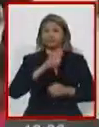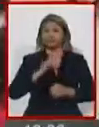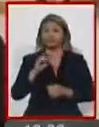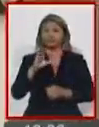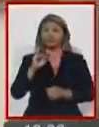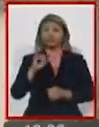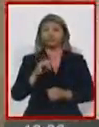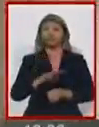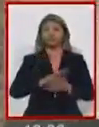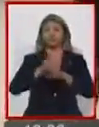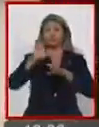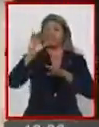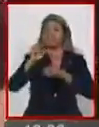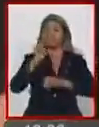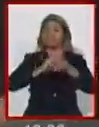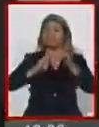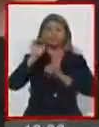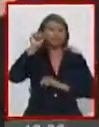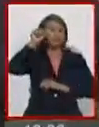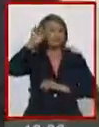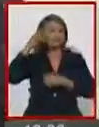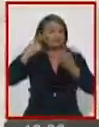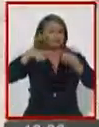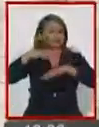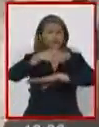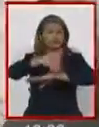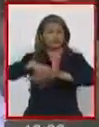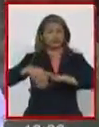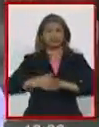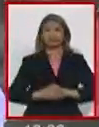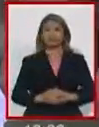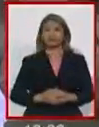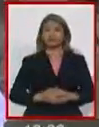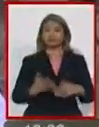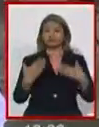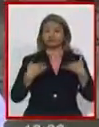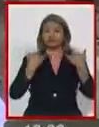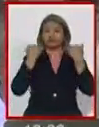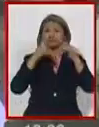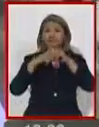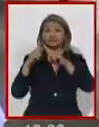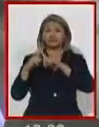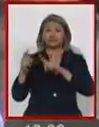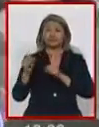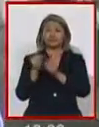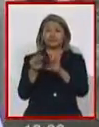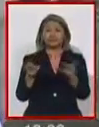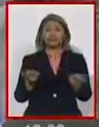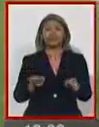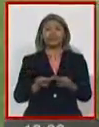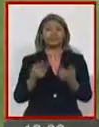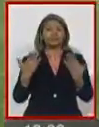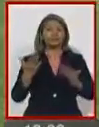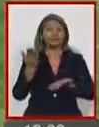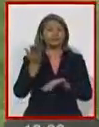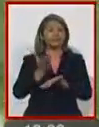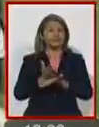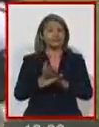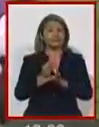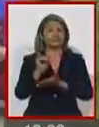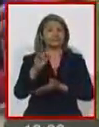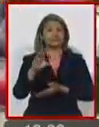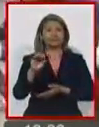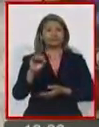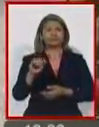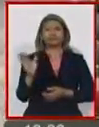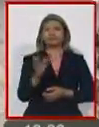Cívico manifestó que la totalidad del pueblo tarijeño salió a las calles. Tenemos los reportes de las diferentes provincias. Está paralizado